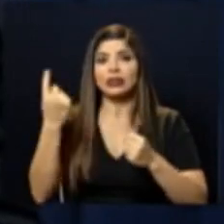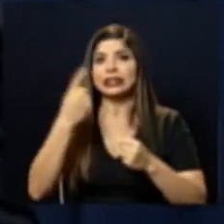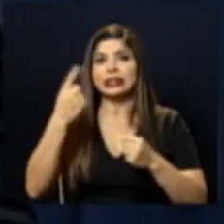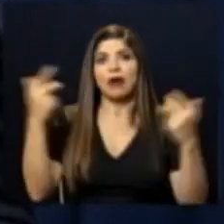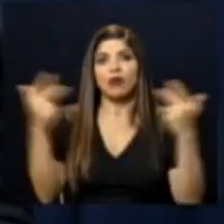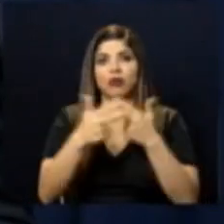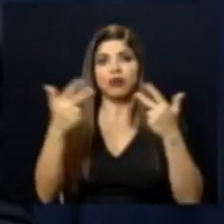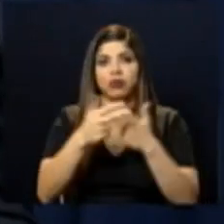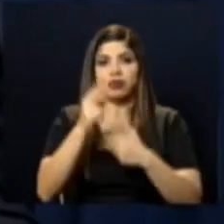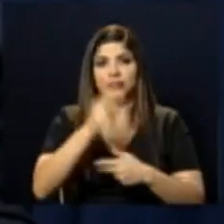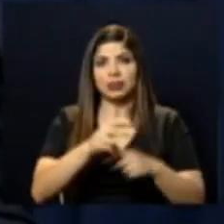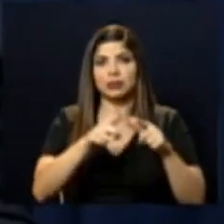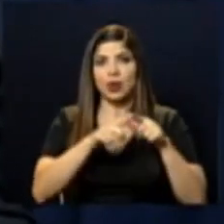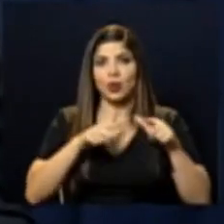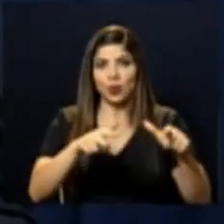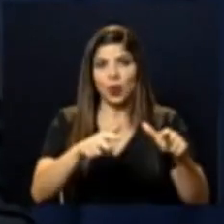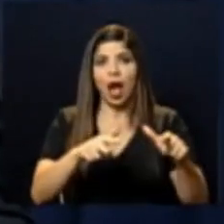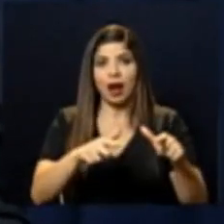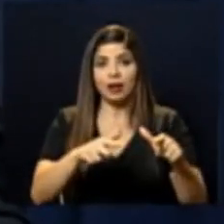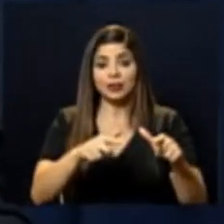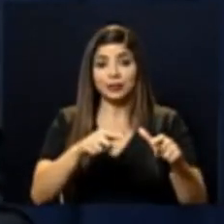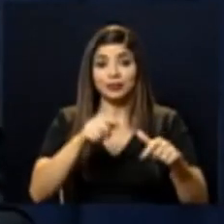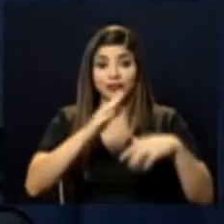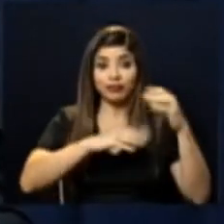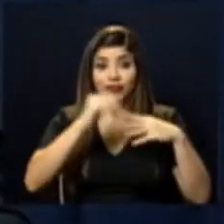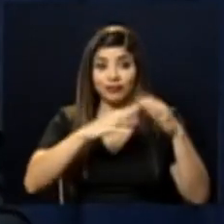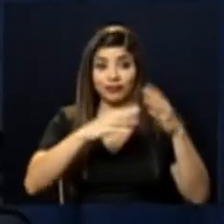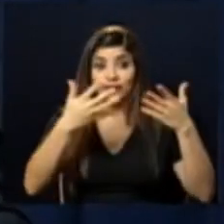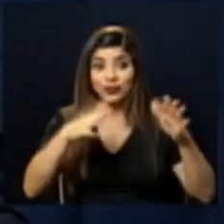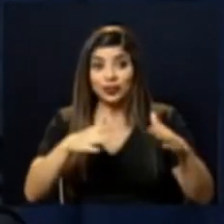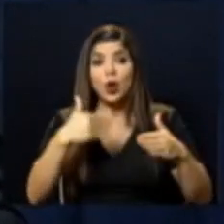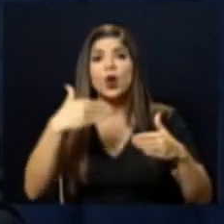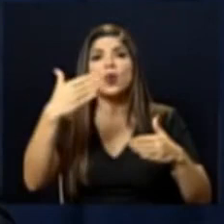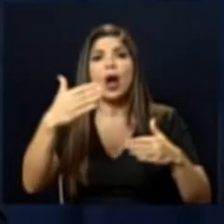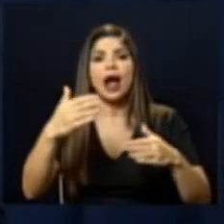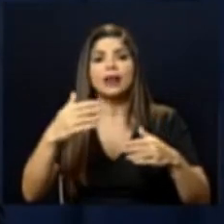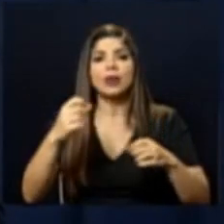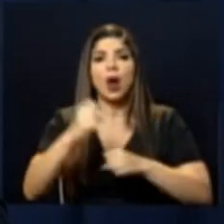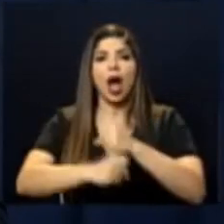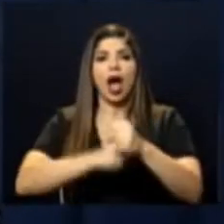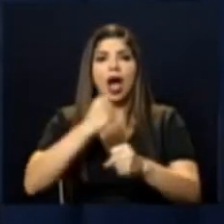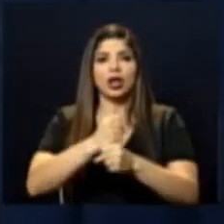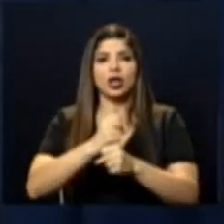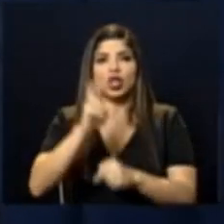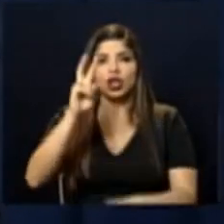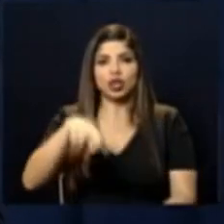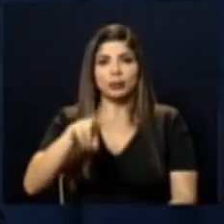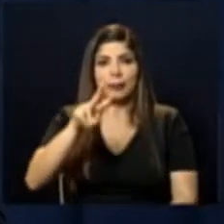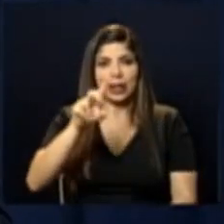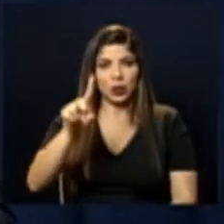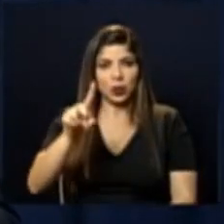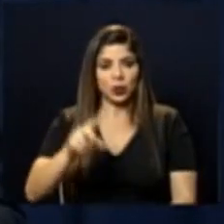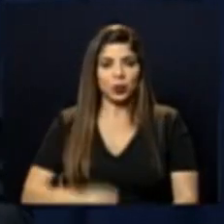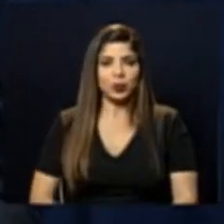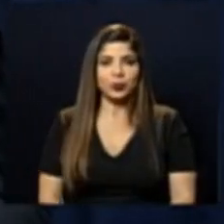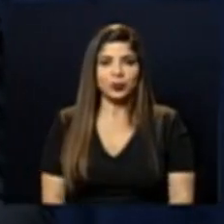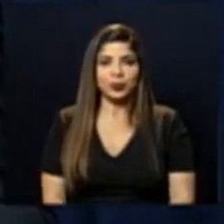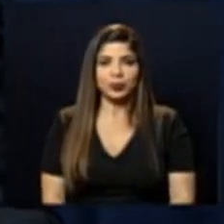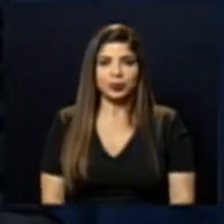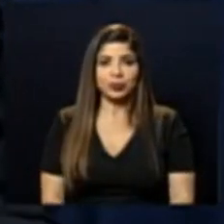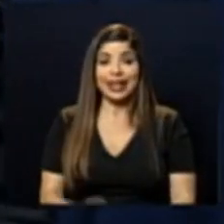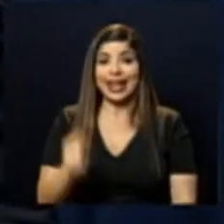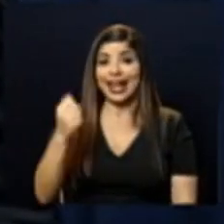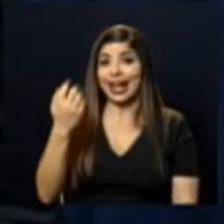sector. La finalización de estos trabajos está planificada para el año 2021.